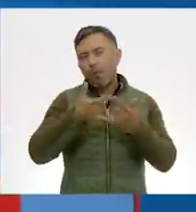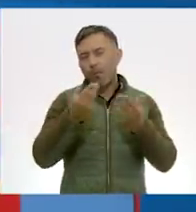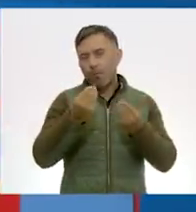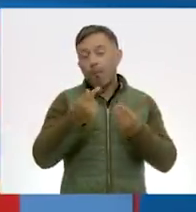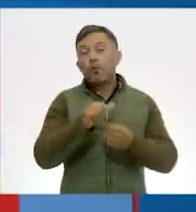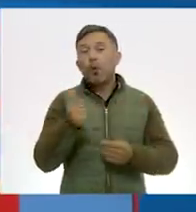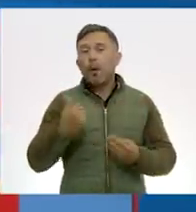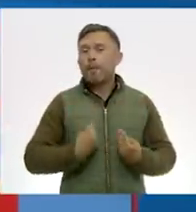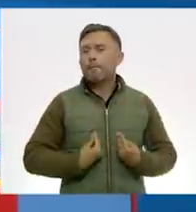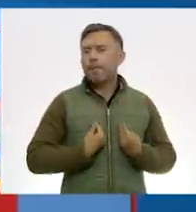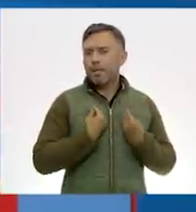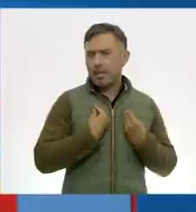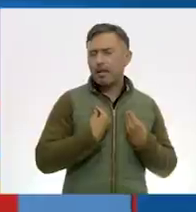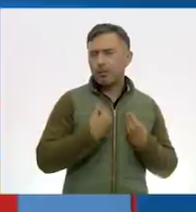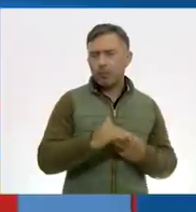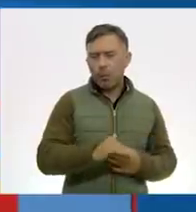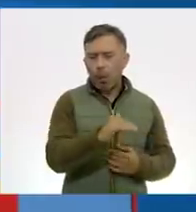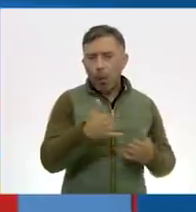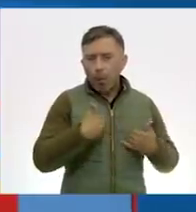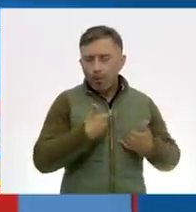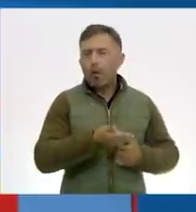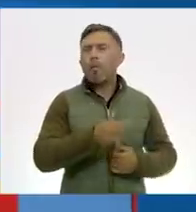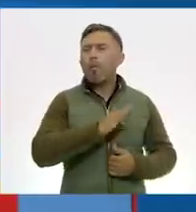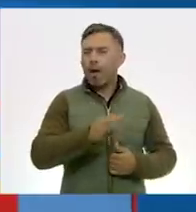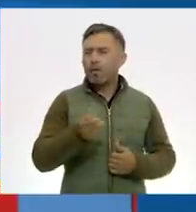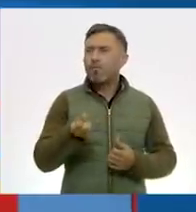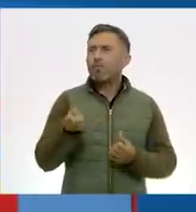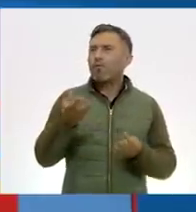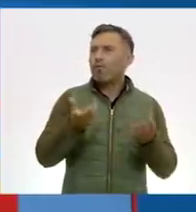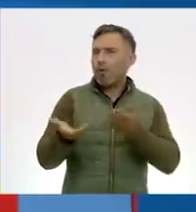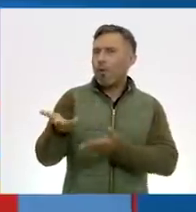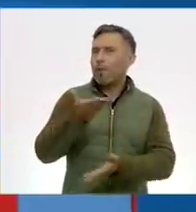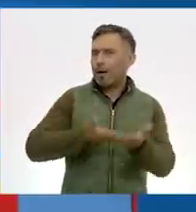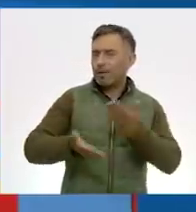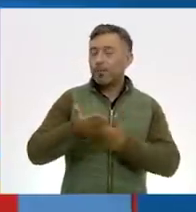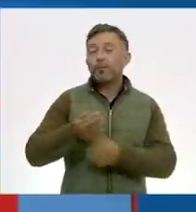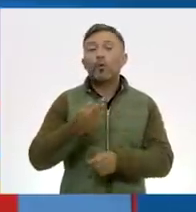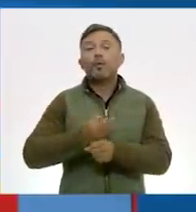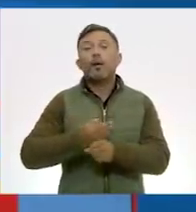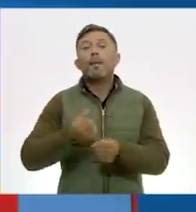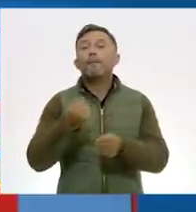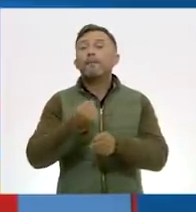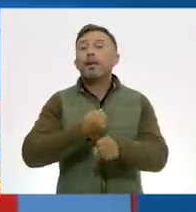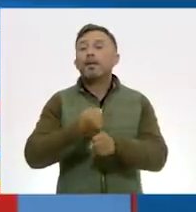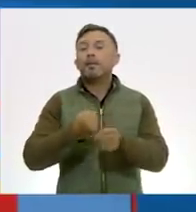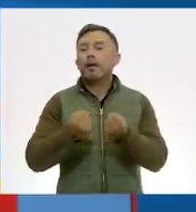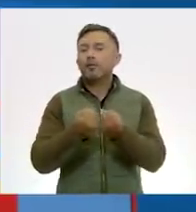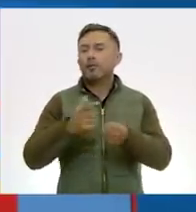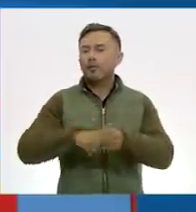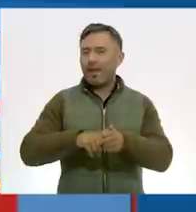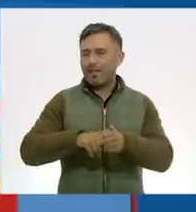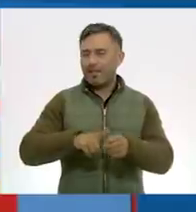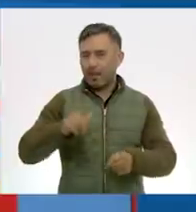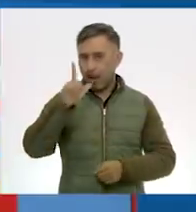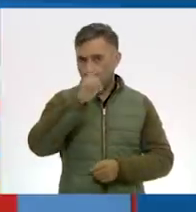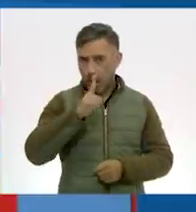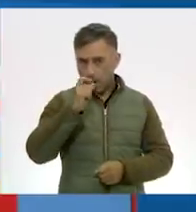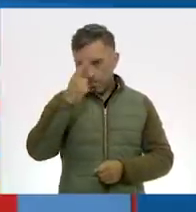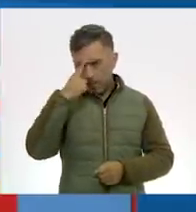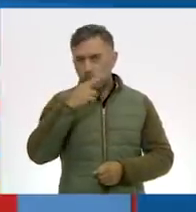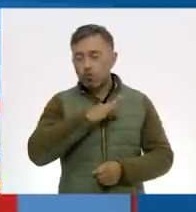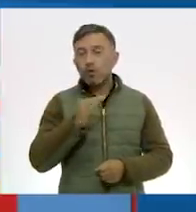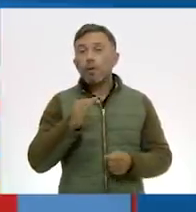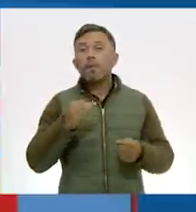de compartirse. El propósito de esta práctica social del lenguaje es que elabores tu autobiografía y la biografía de